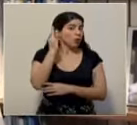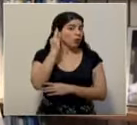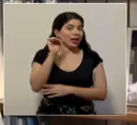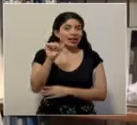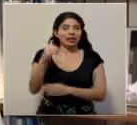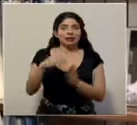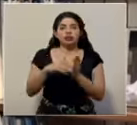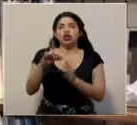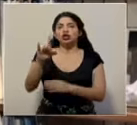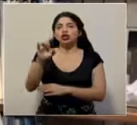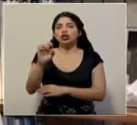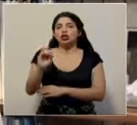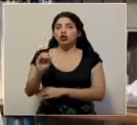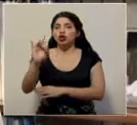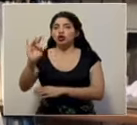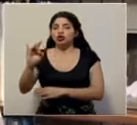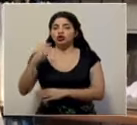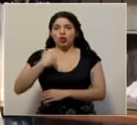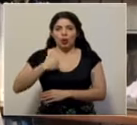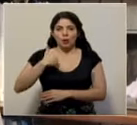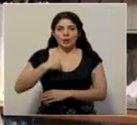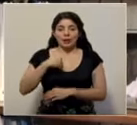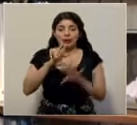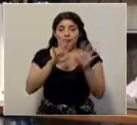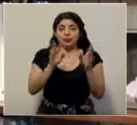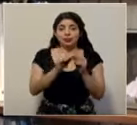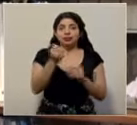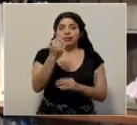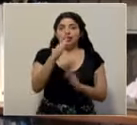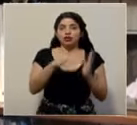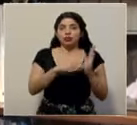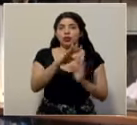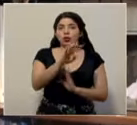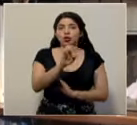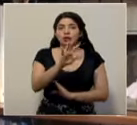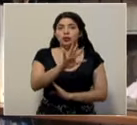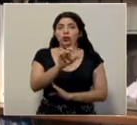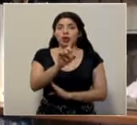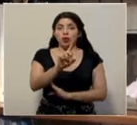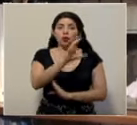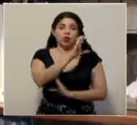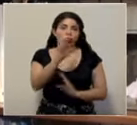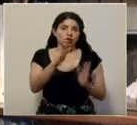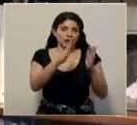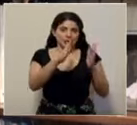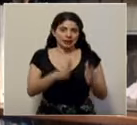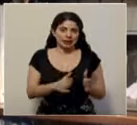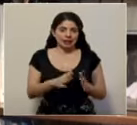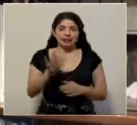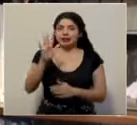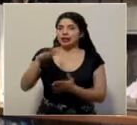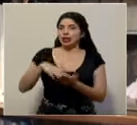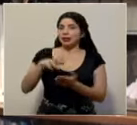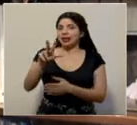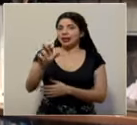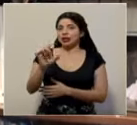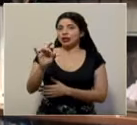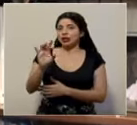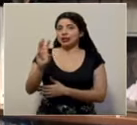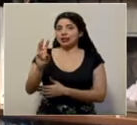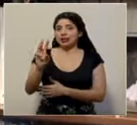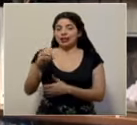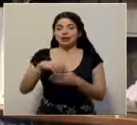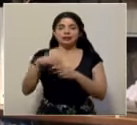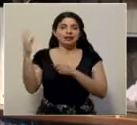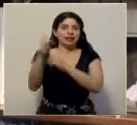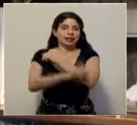y 10.808 hombres, de los cuales 14.451 son costarricenses y 5.386